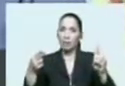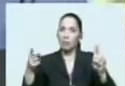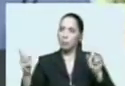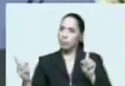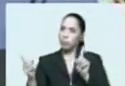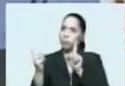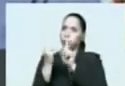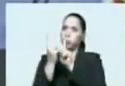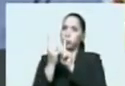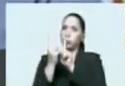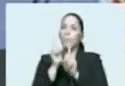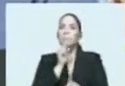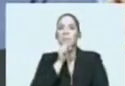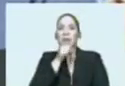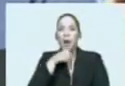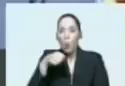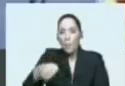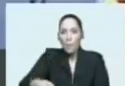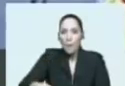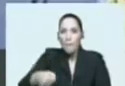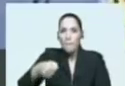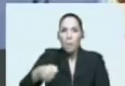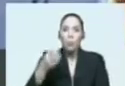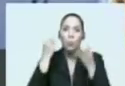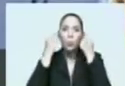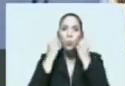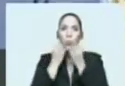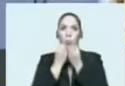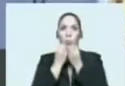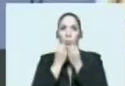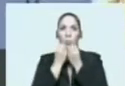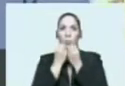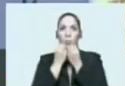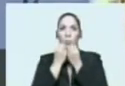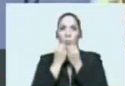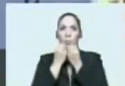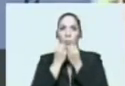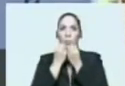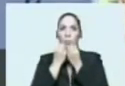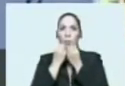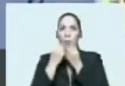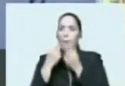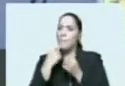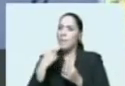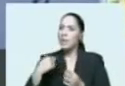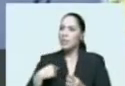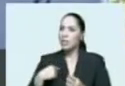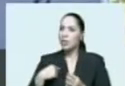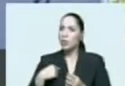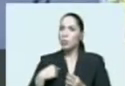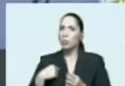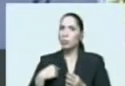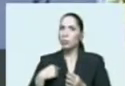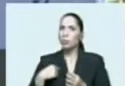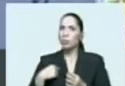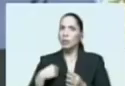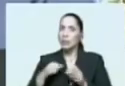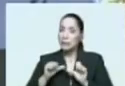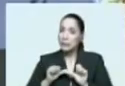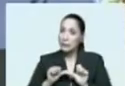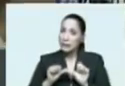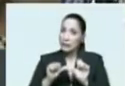con bastón y me paso a mi lado y me dijo sigue caminando nos vemos en el carro